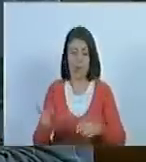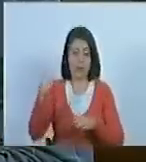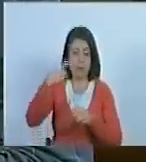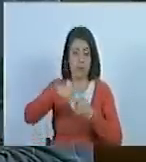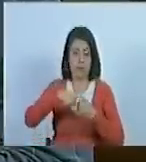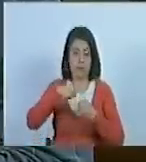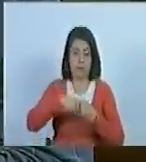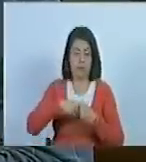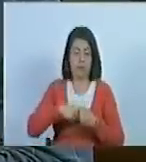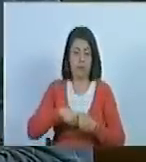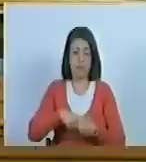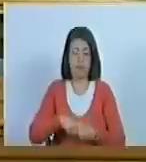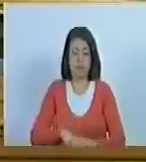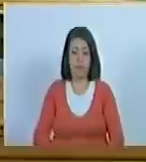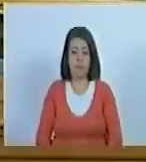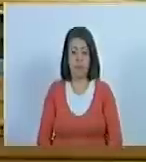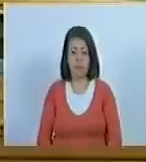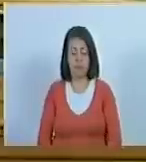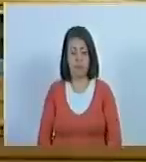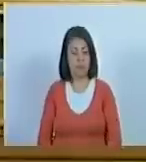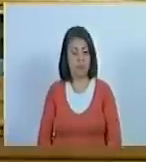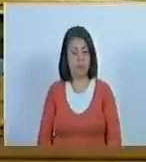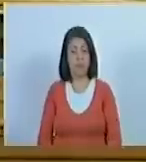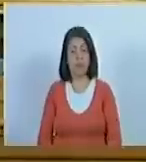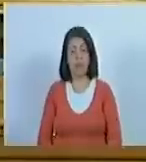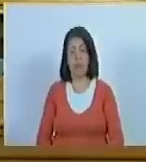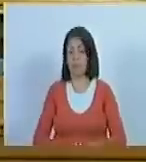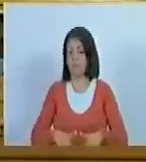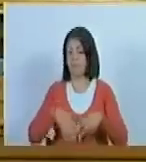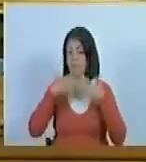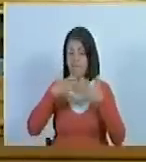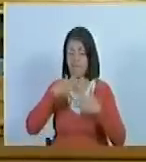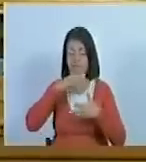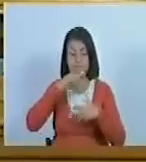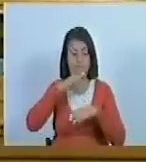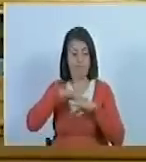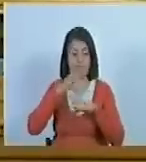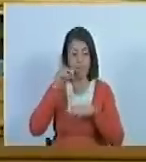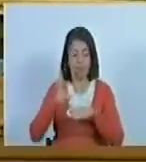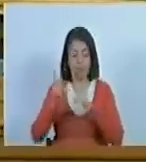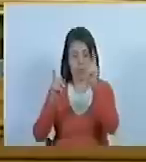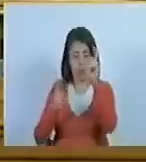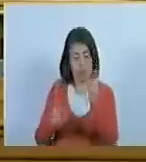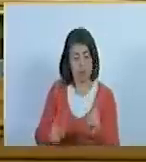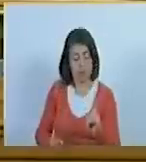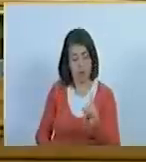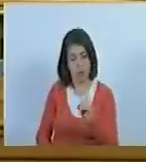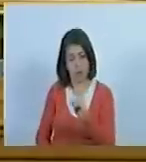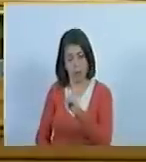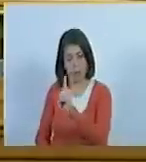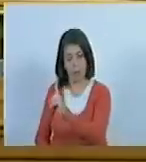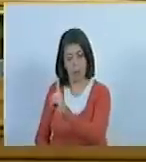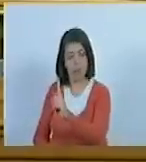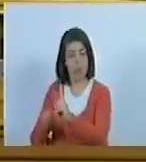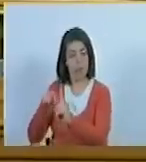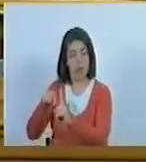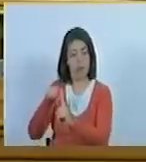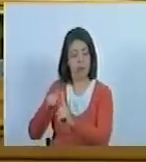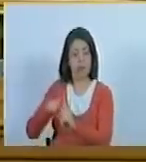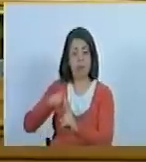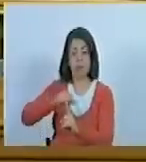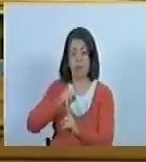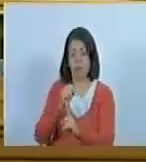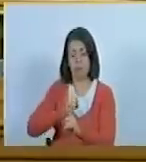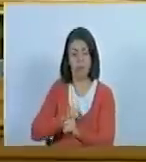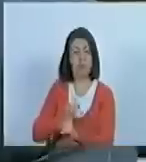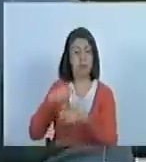incluir los raptos de violencia, en este caso, de una persona hacia funcionarios, hacia